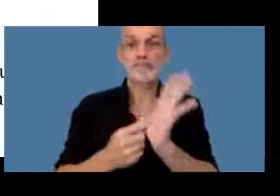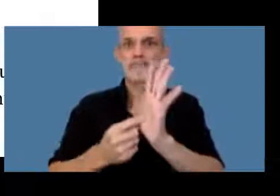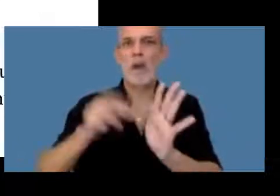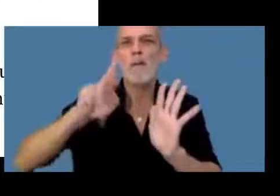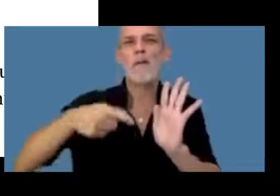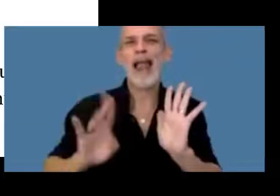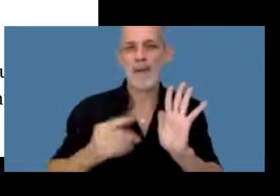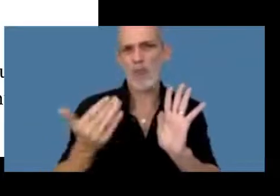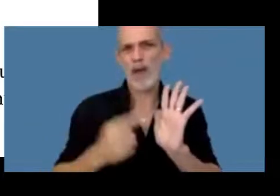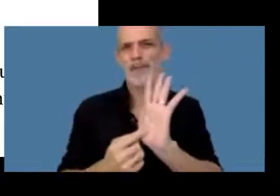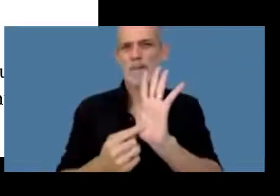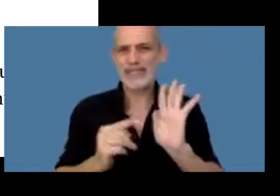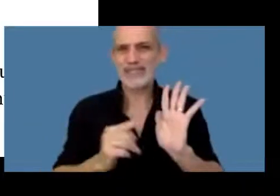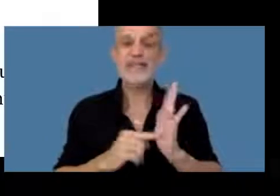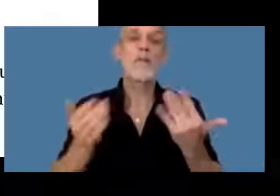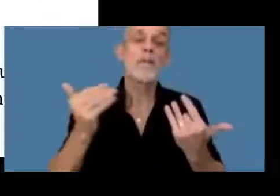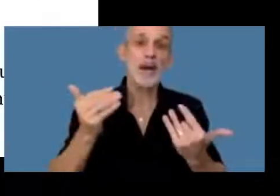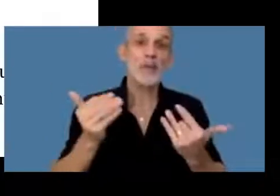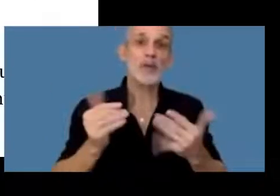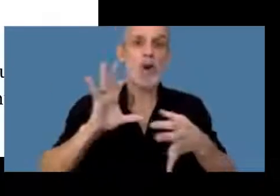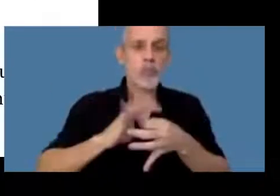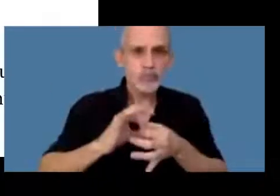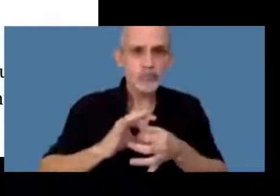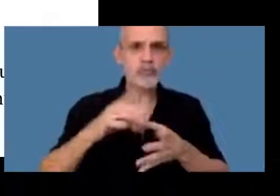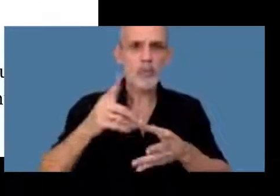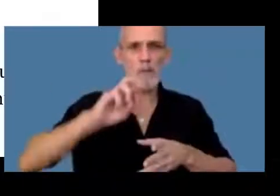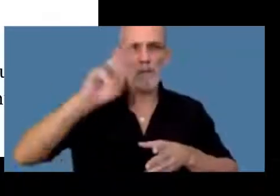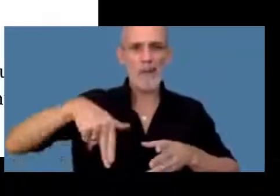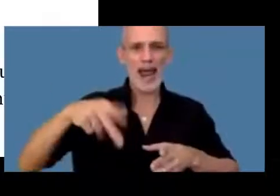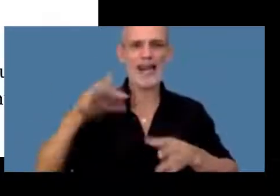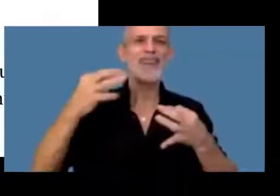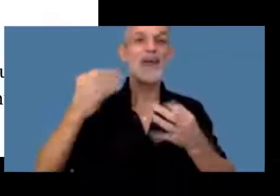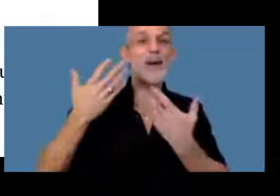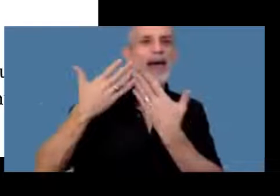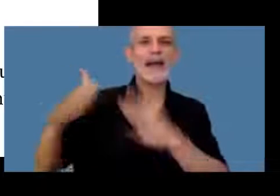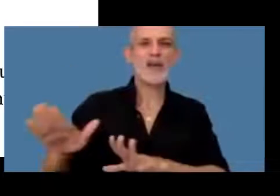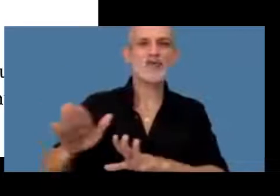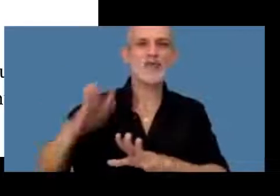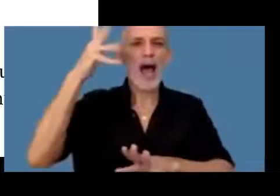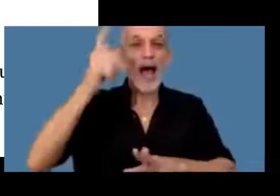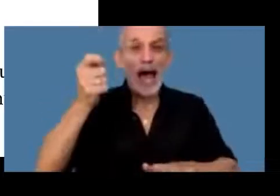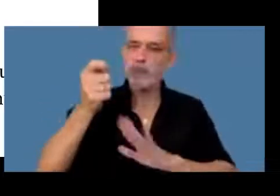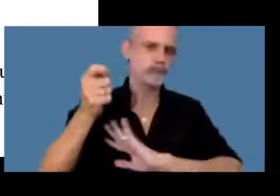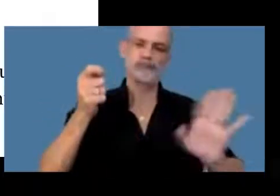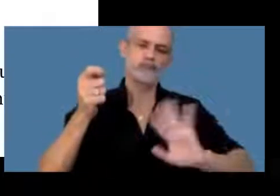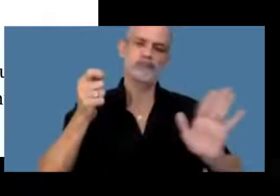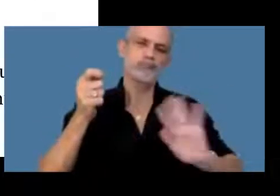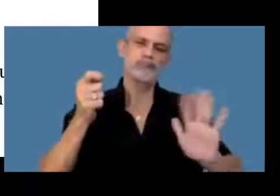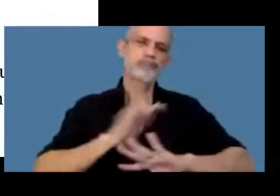también, para poder acogerse al plan, tiene que desistir de las acciones, reclamos o